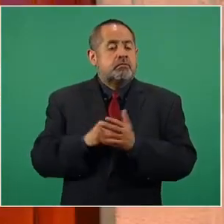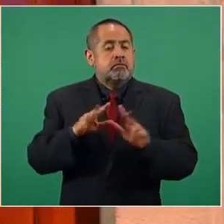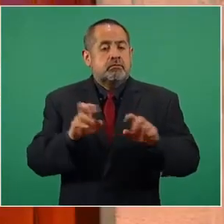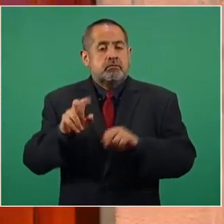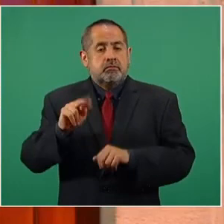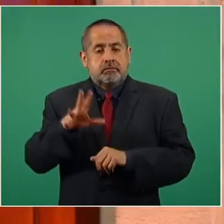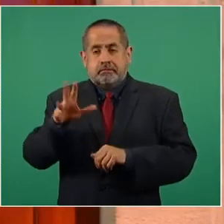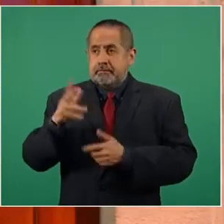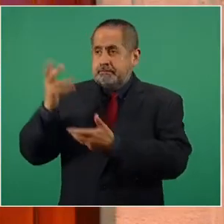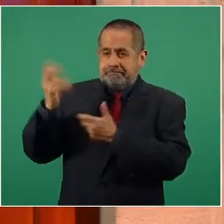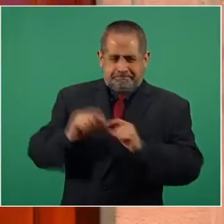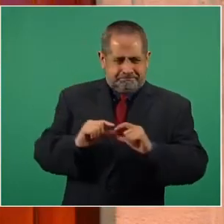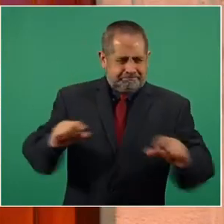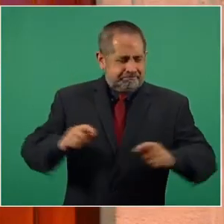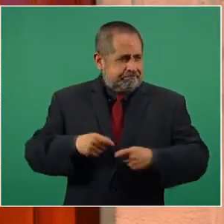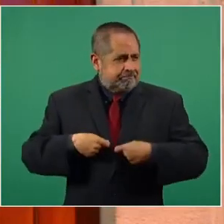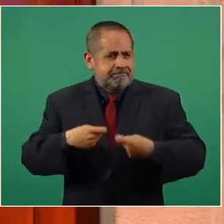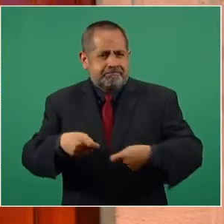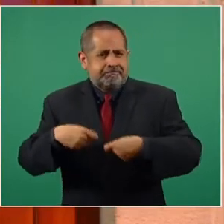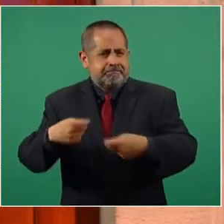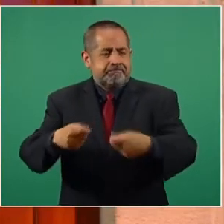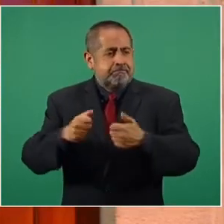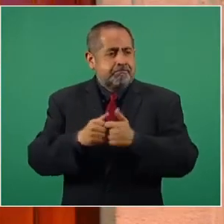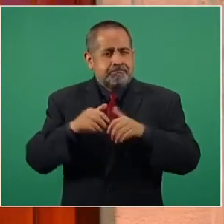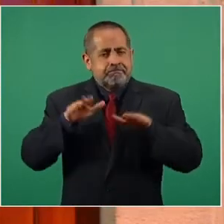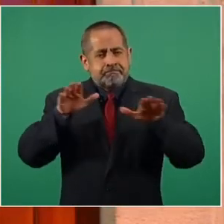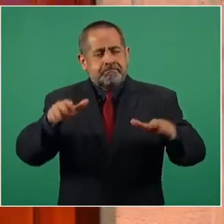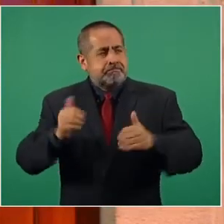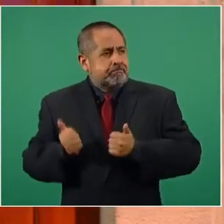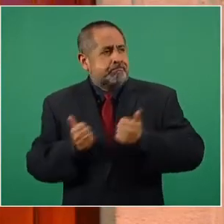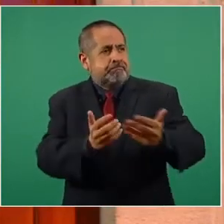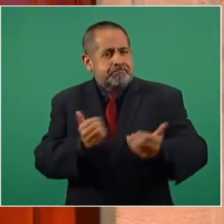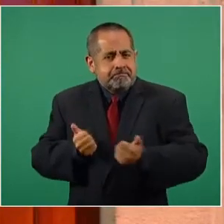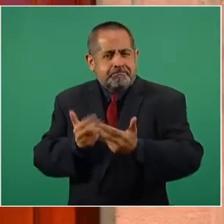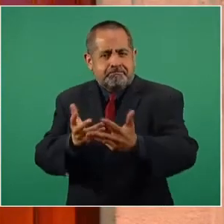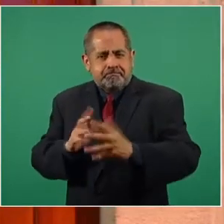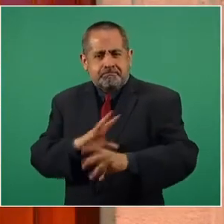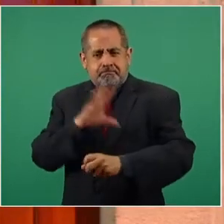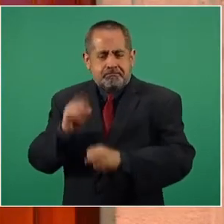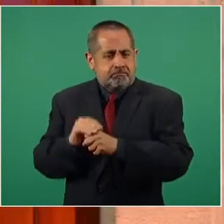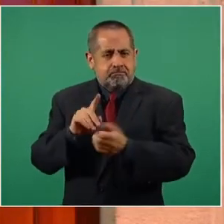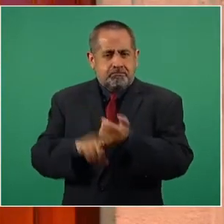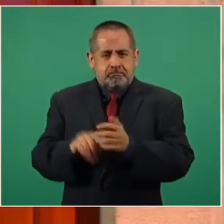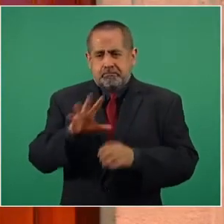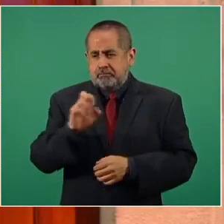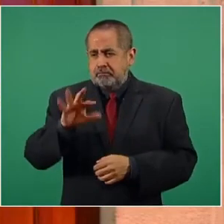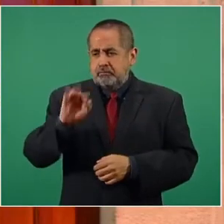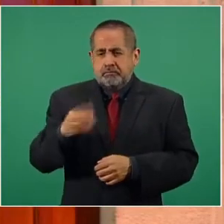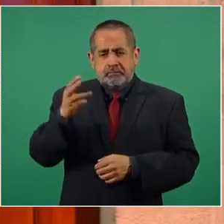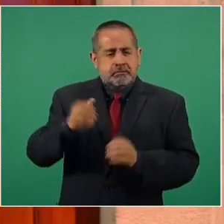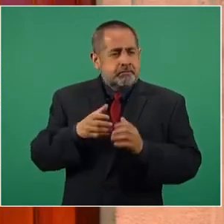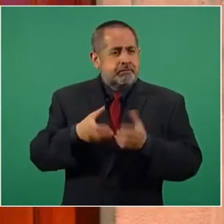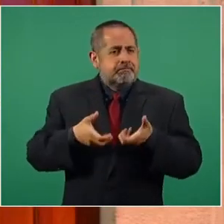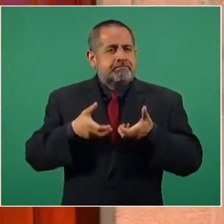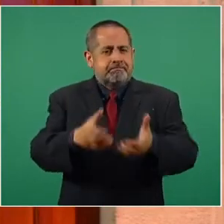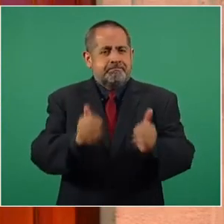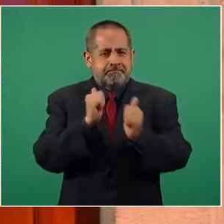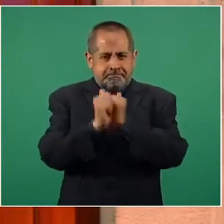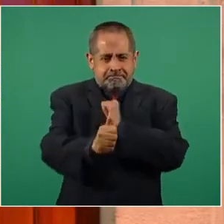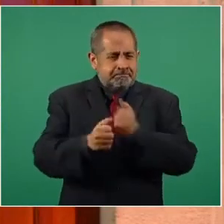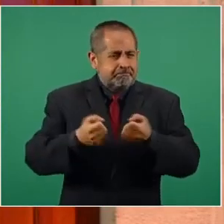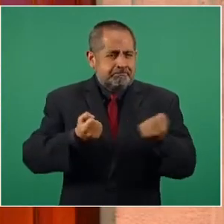1,024,485 vacunas transportadas vía aérea, 543 sobre rutas terrestres y en